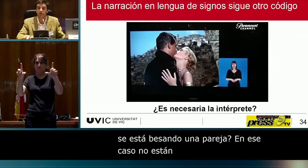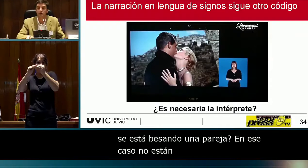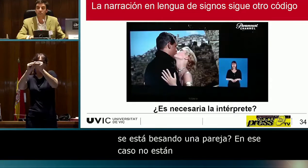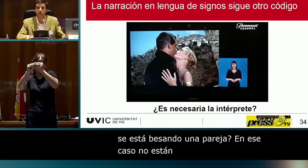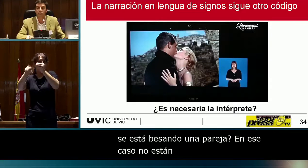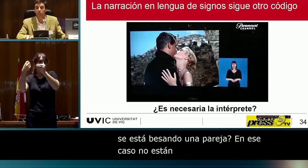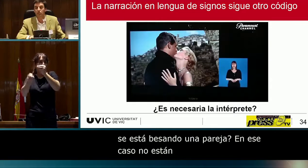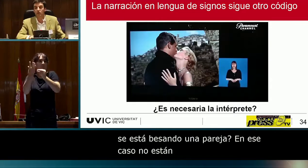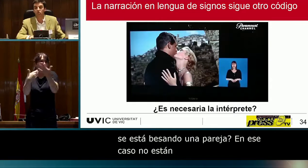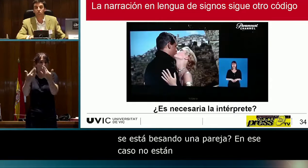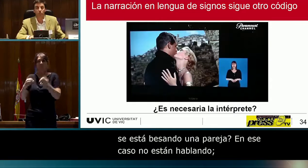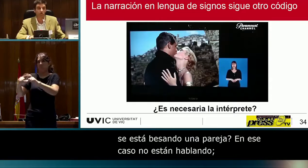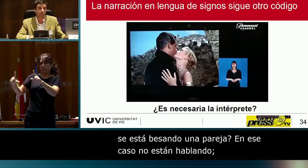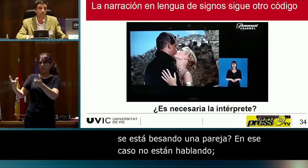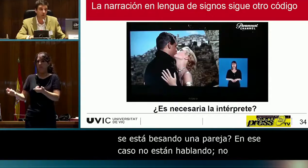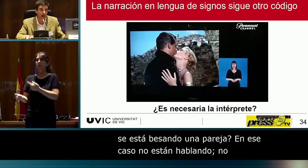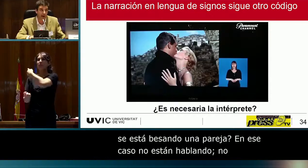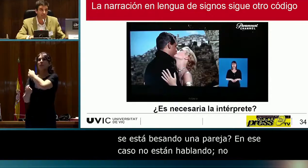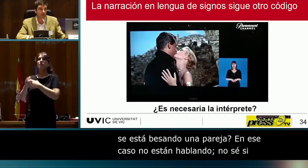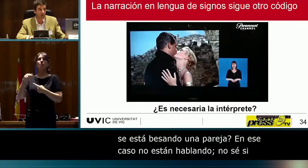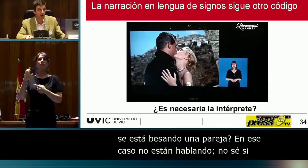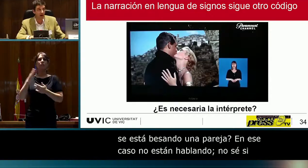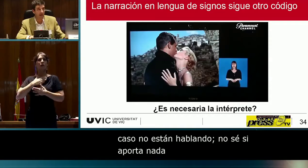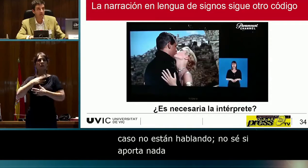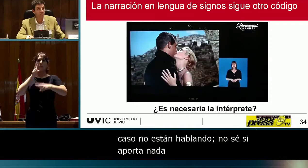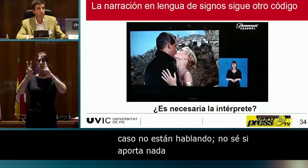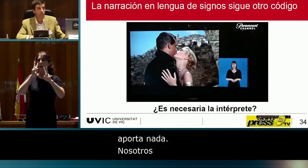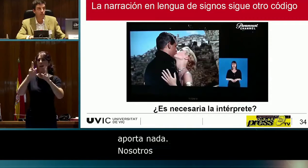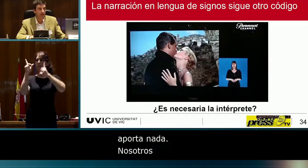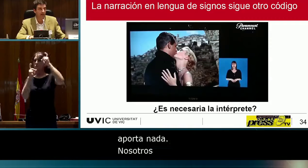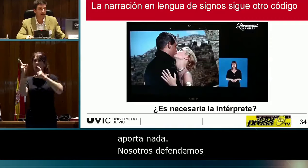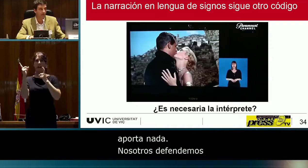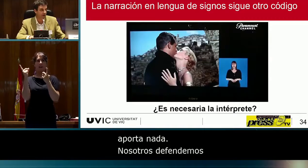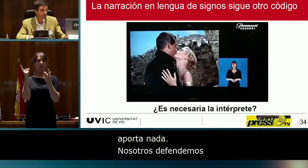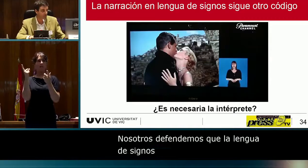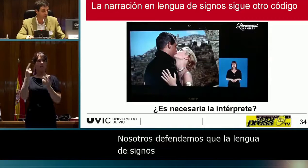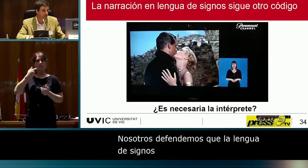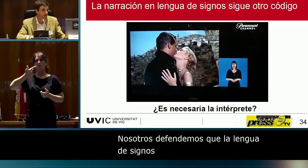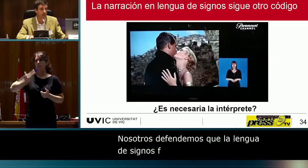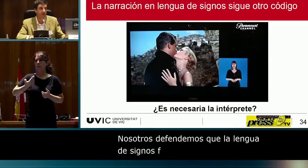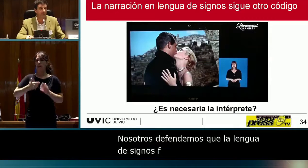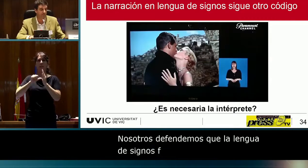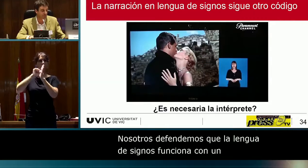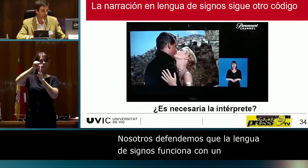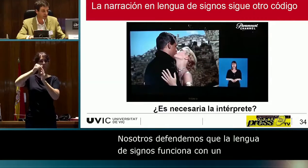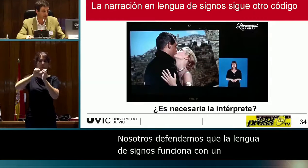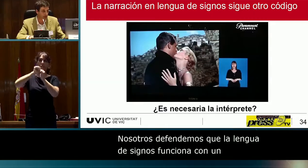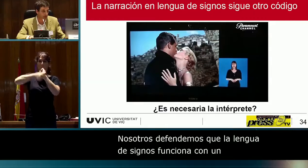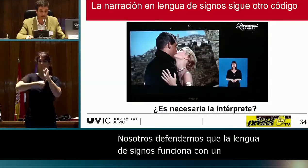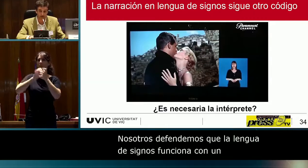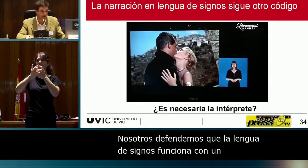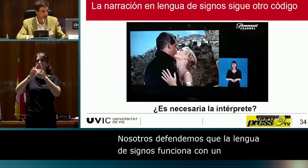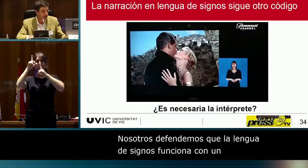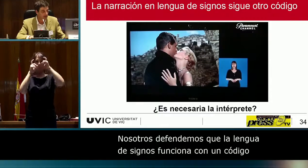lengua de signos funciona con un código gestual, visual, es muy importante las configuraciones, la expresión